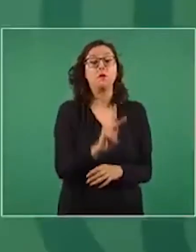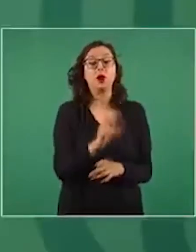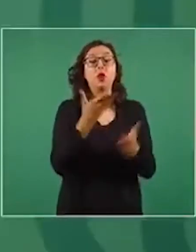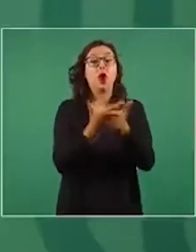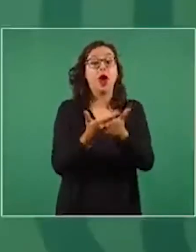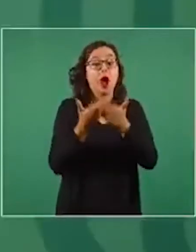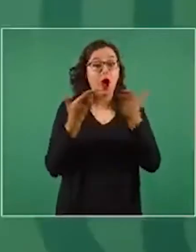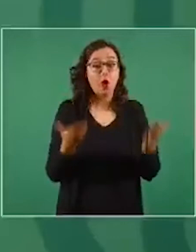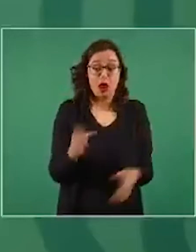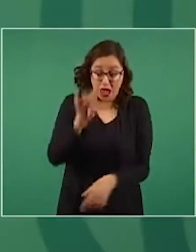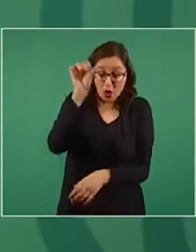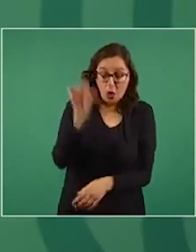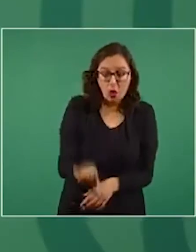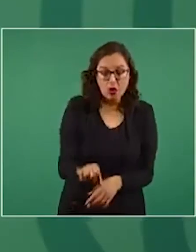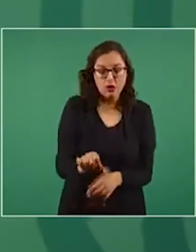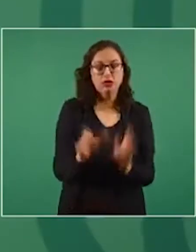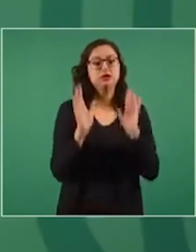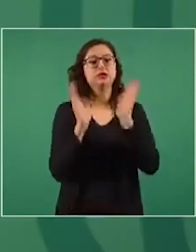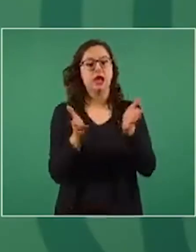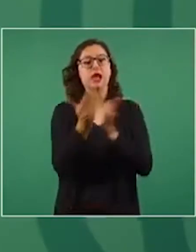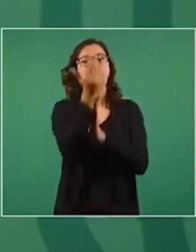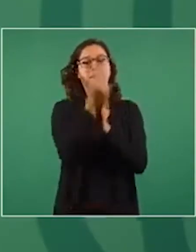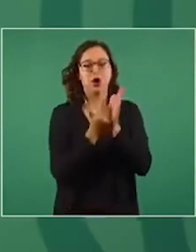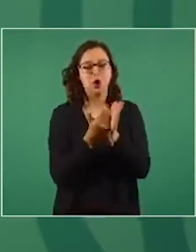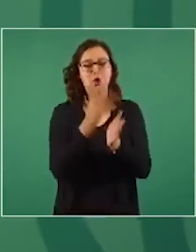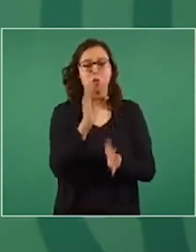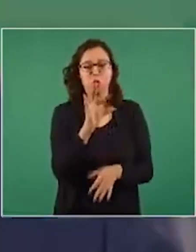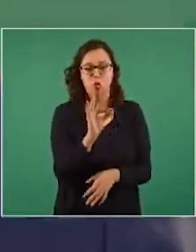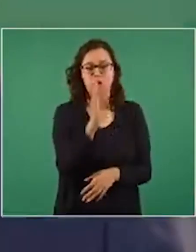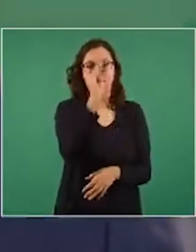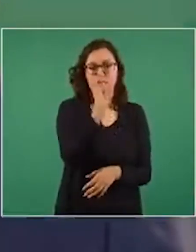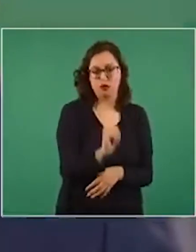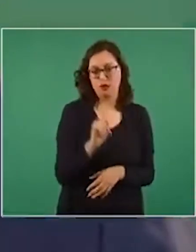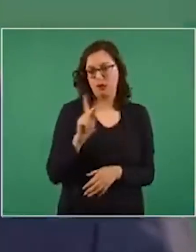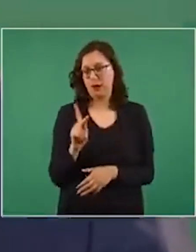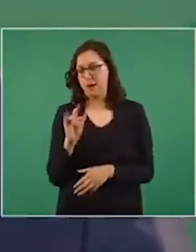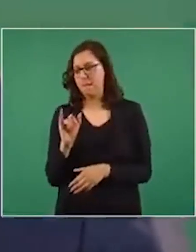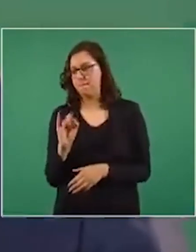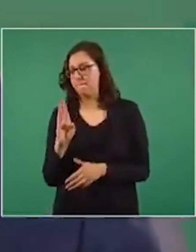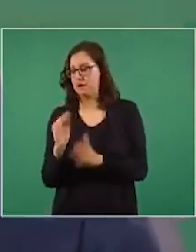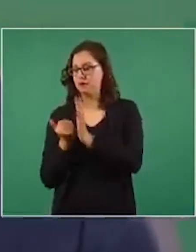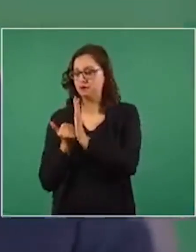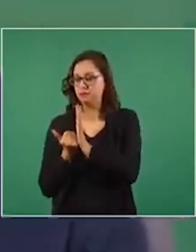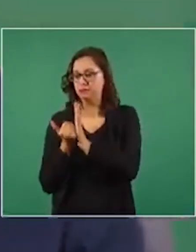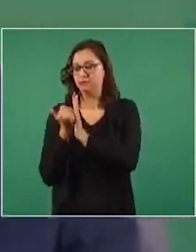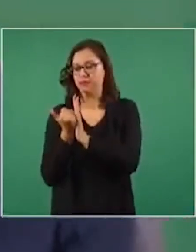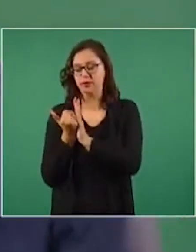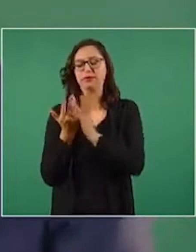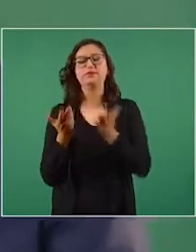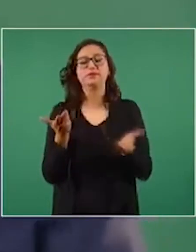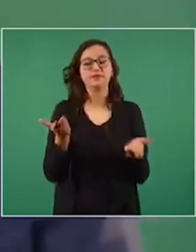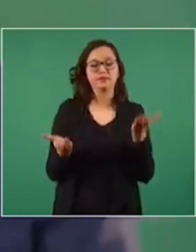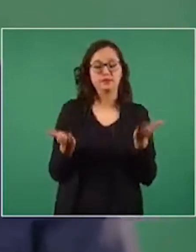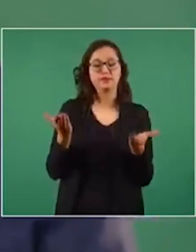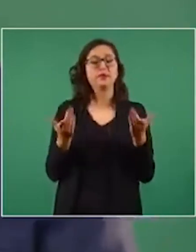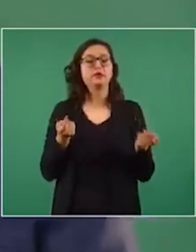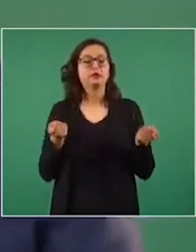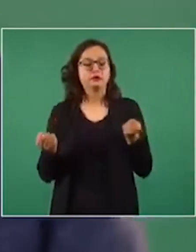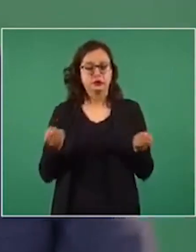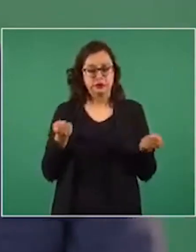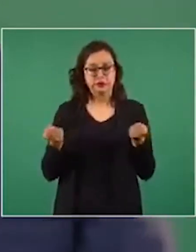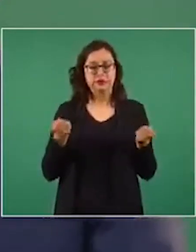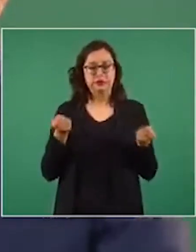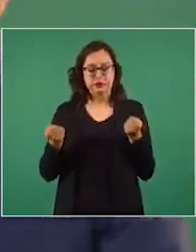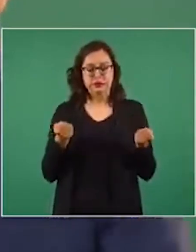este nuestra deuda y vamos a sostener la tengo como propósito